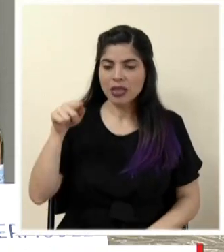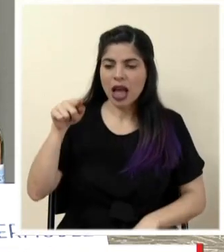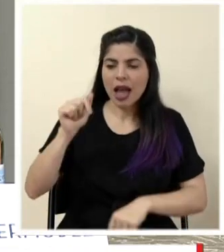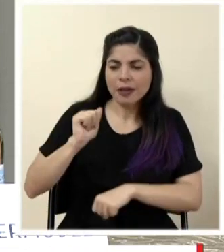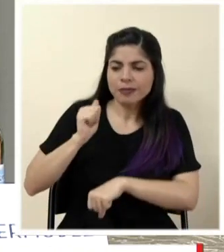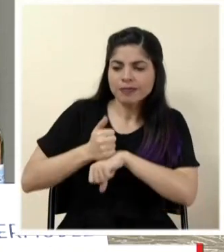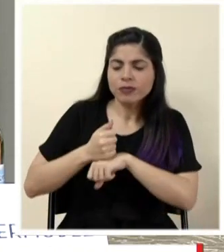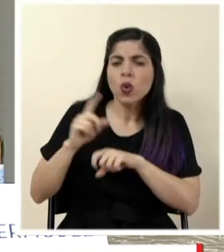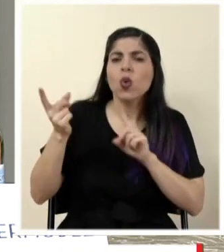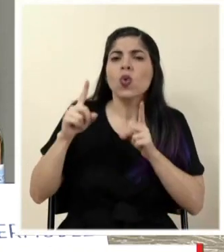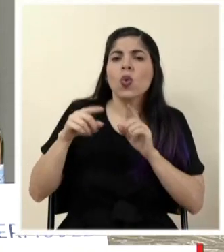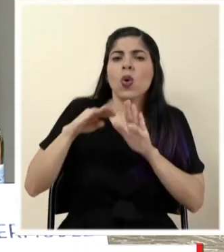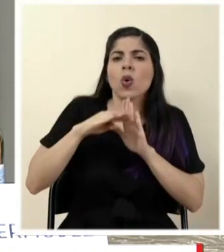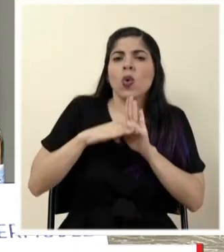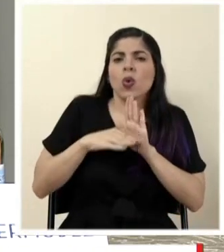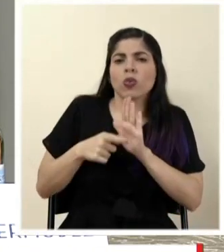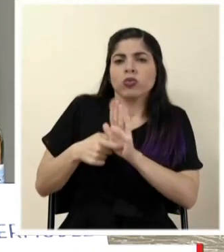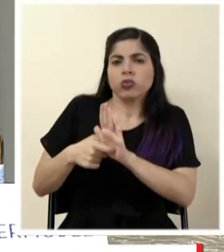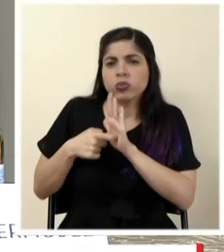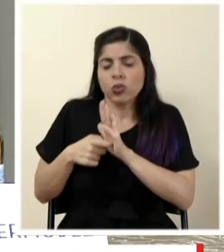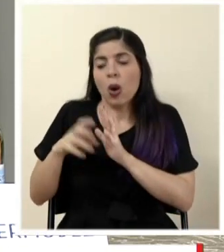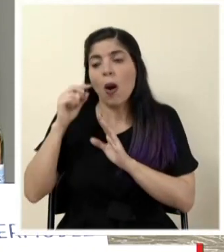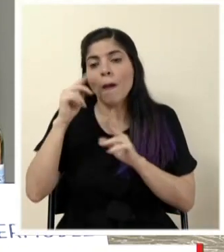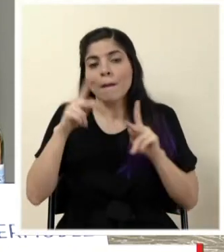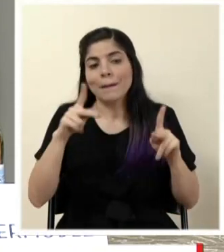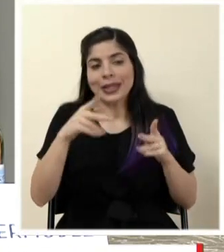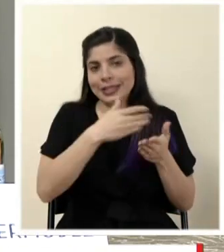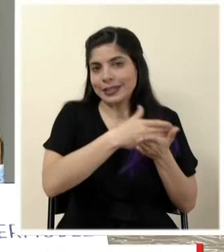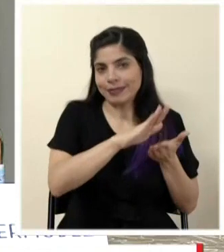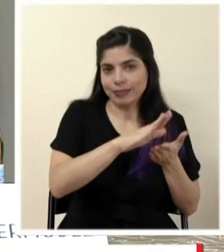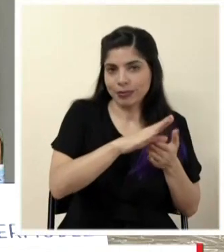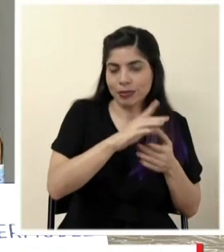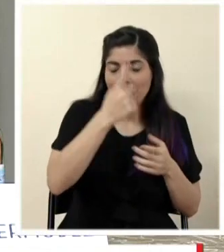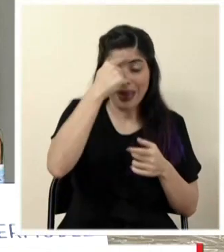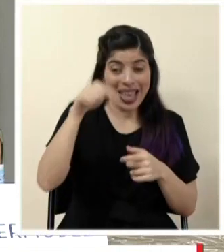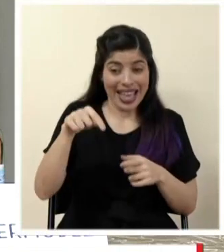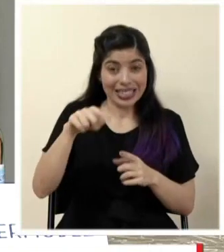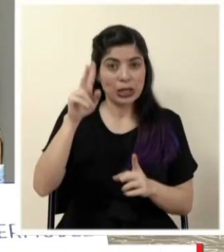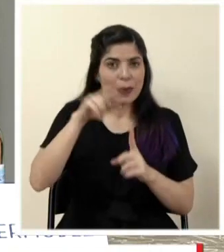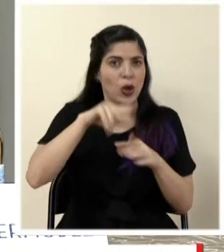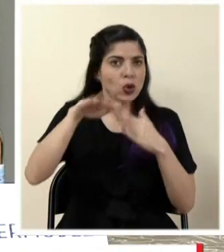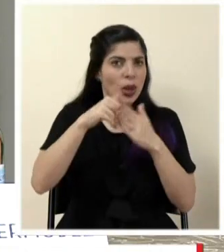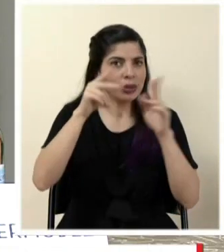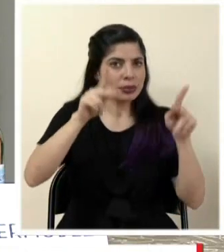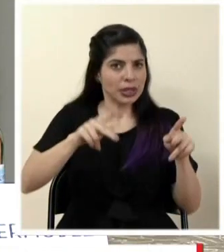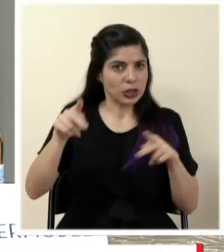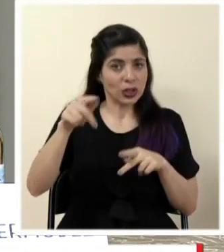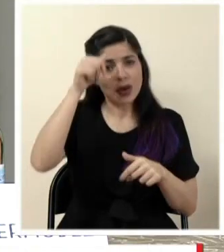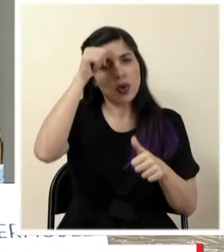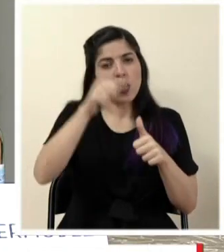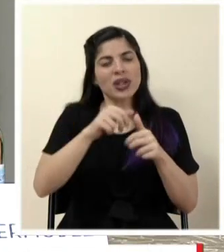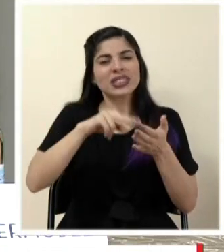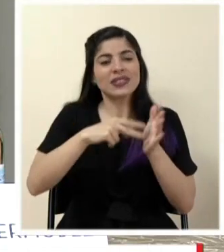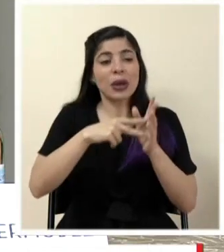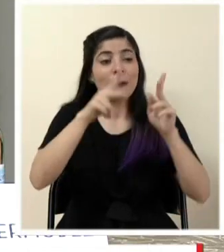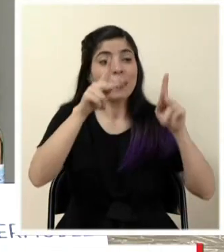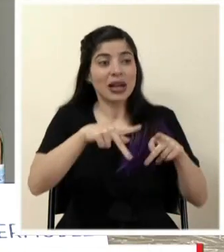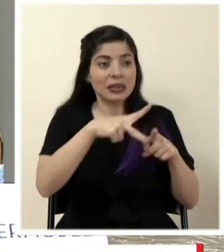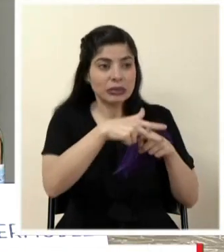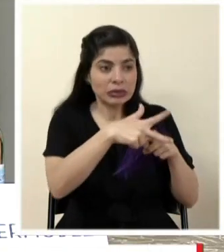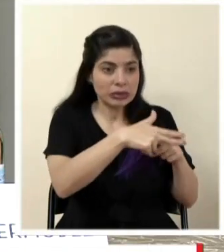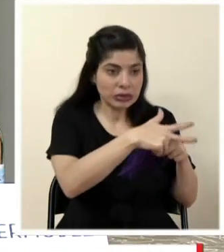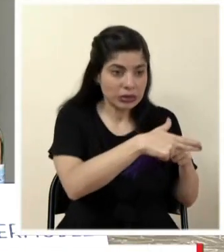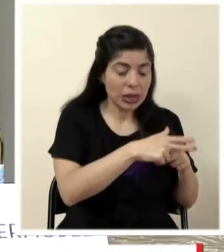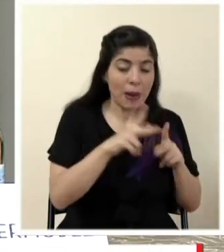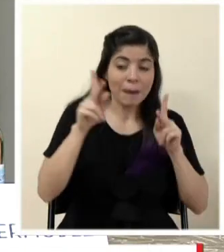cuáles son los criterios de acceso y exclusión para toda la población. Recordemos que son personas que han sido despedidas, personas que han tenido